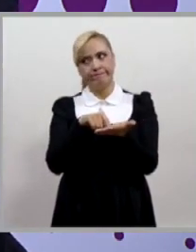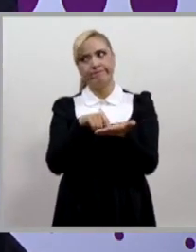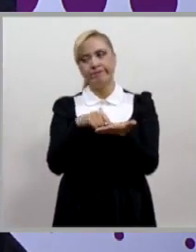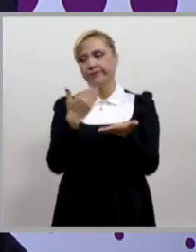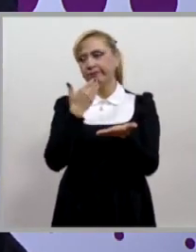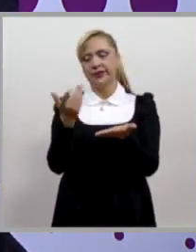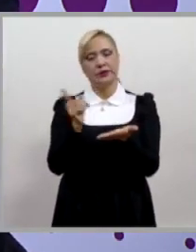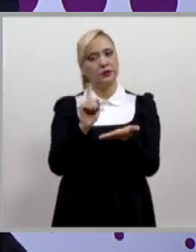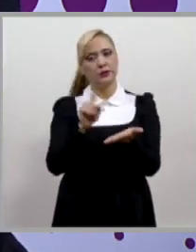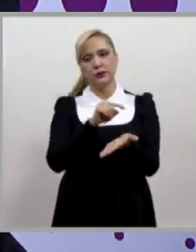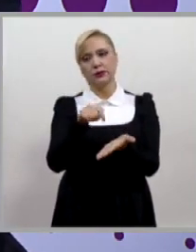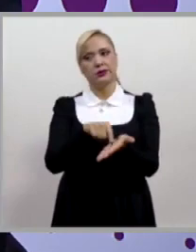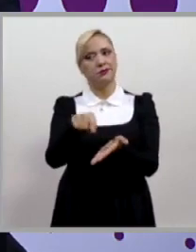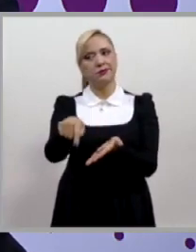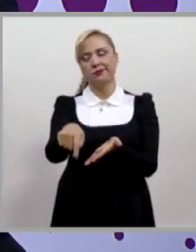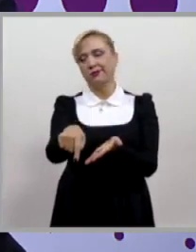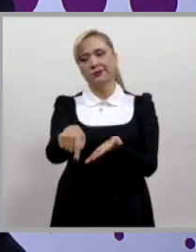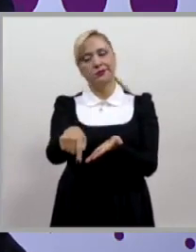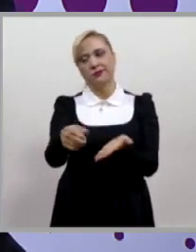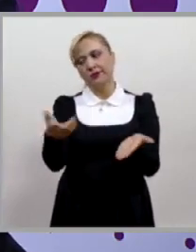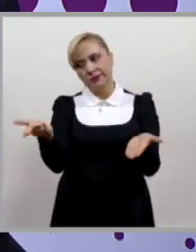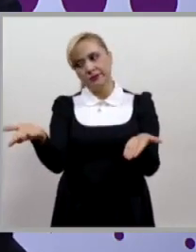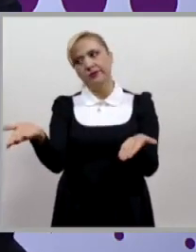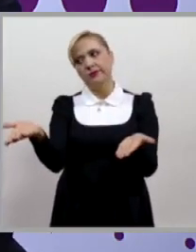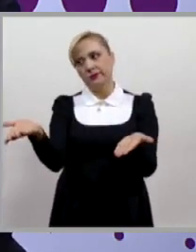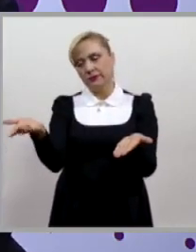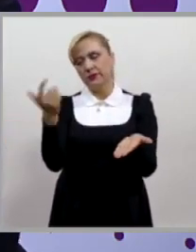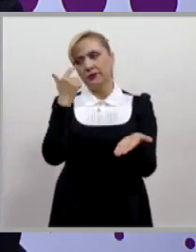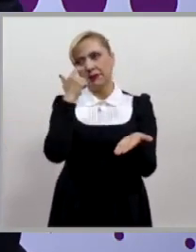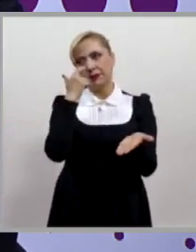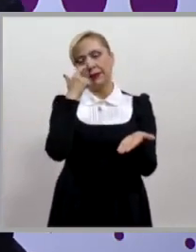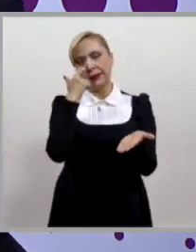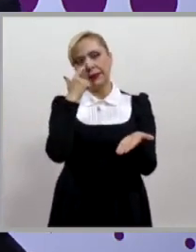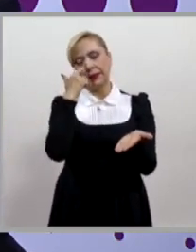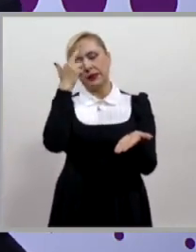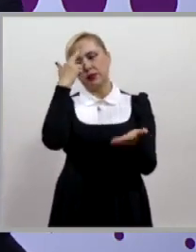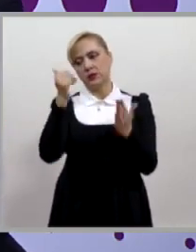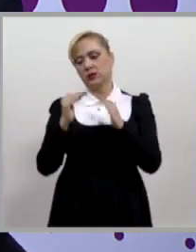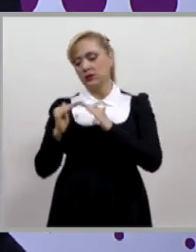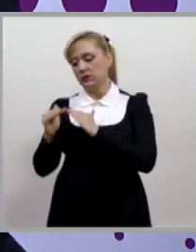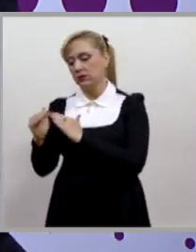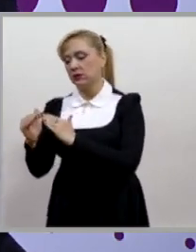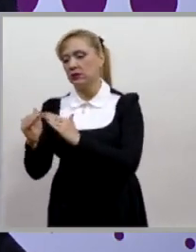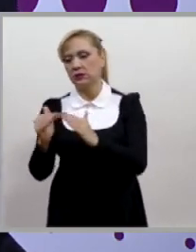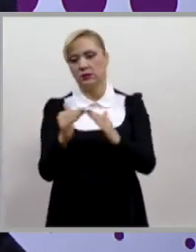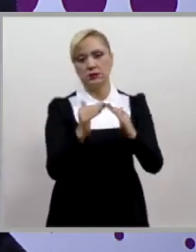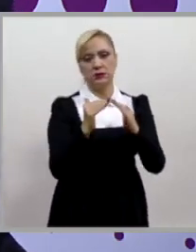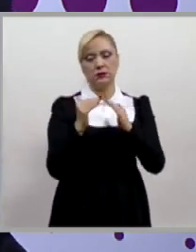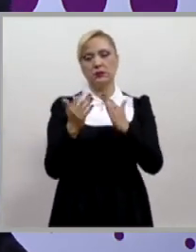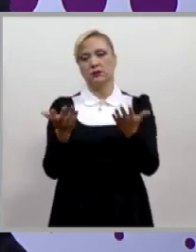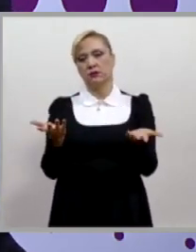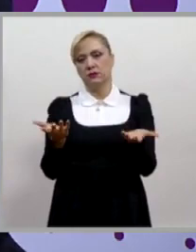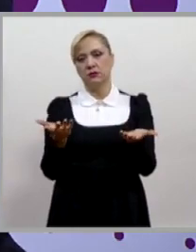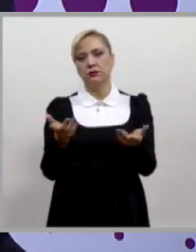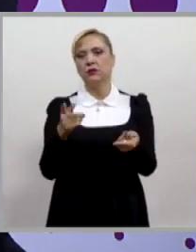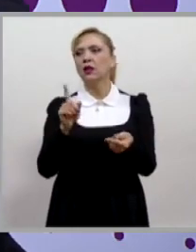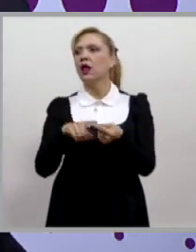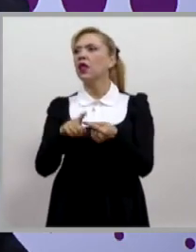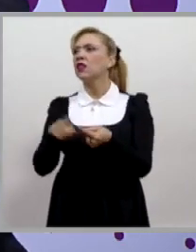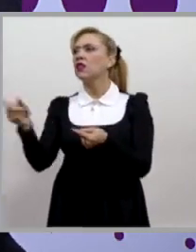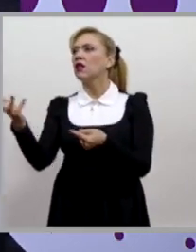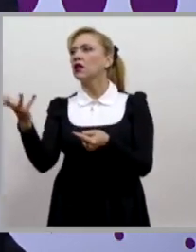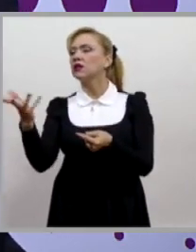no está bien ubicado. Cuando, digamos que en términos generales, lo correcto hubiera sido que quien entregó la